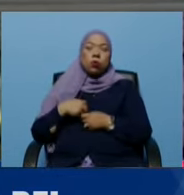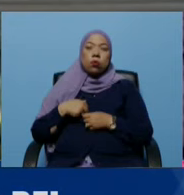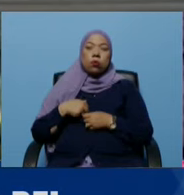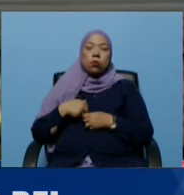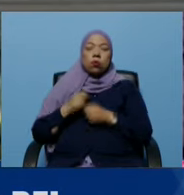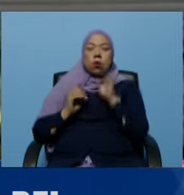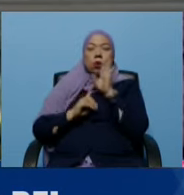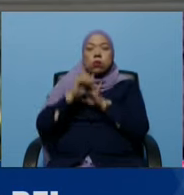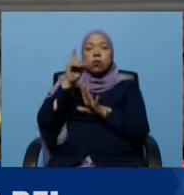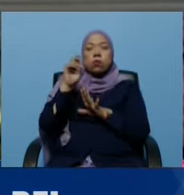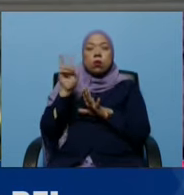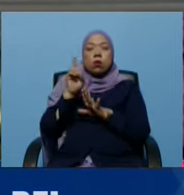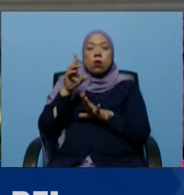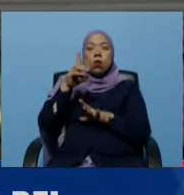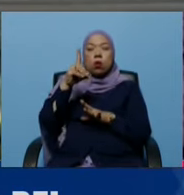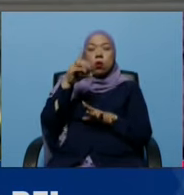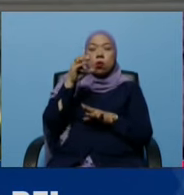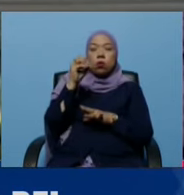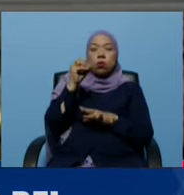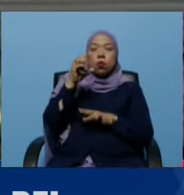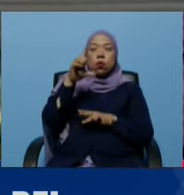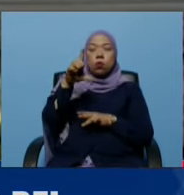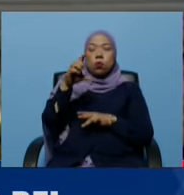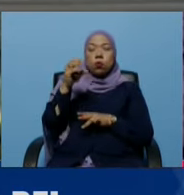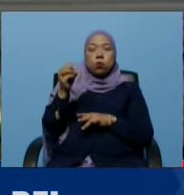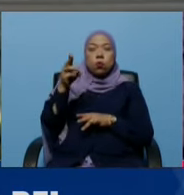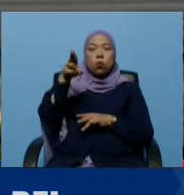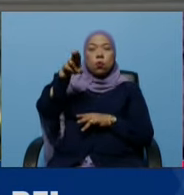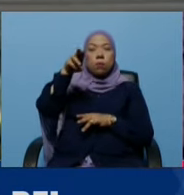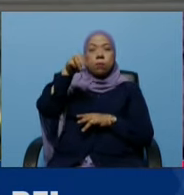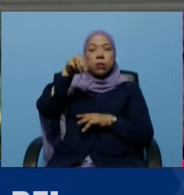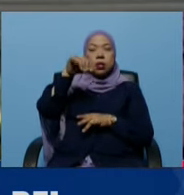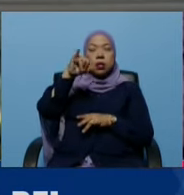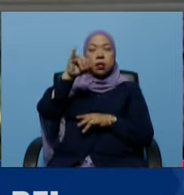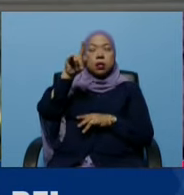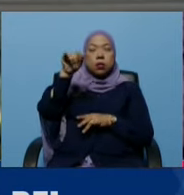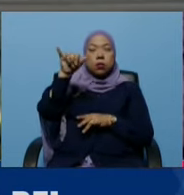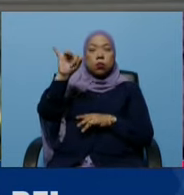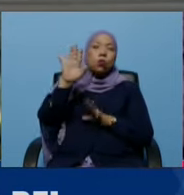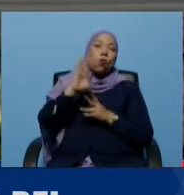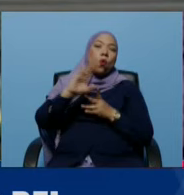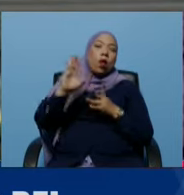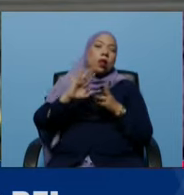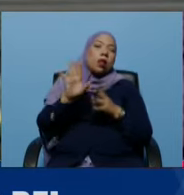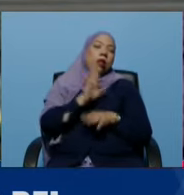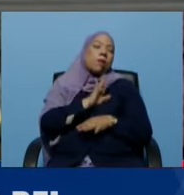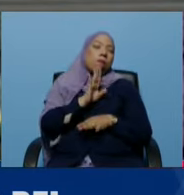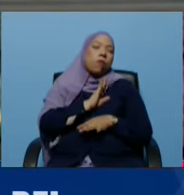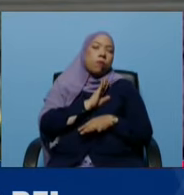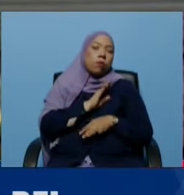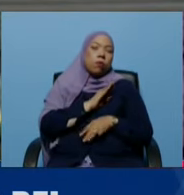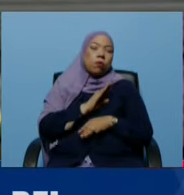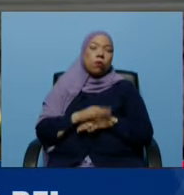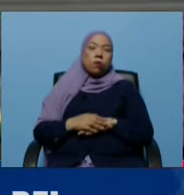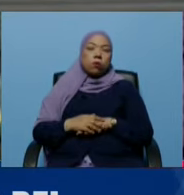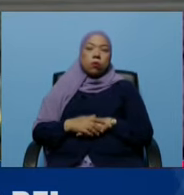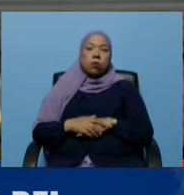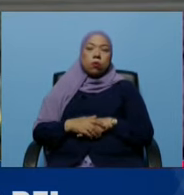el desarrollo de la Dolomita y que tiene un nombre característico. Se